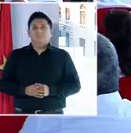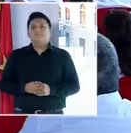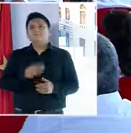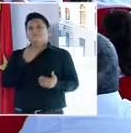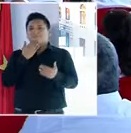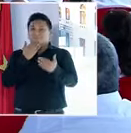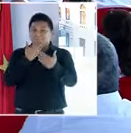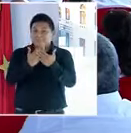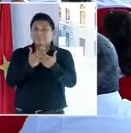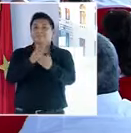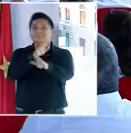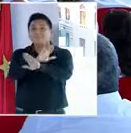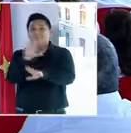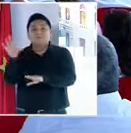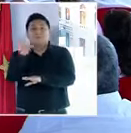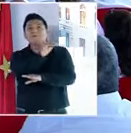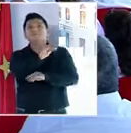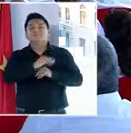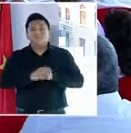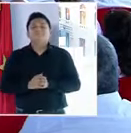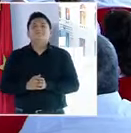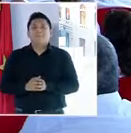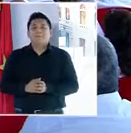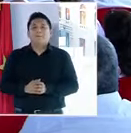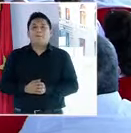Muy buenas tardes a todos.